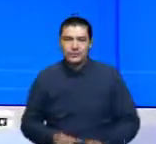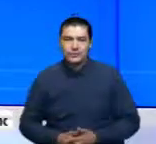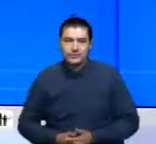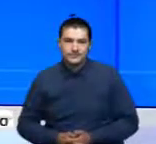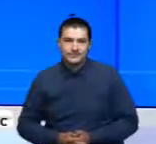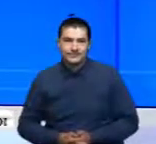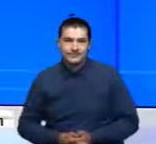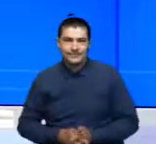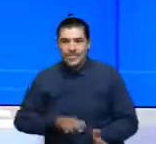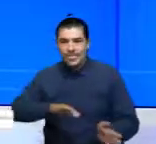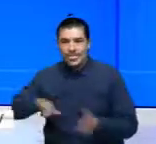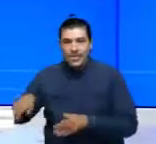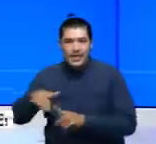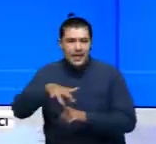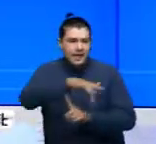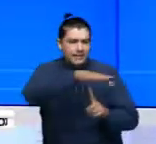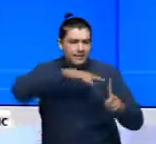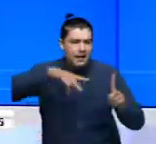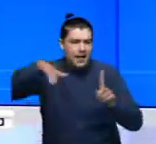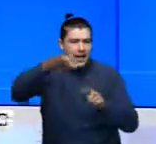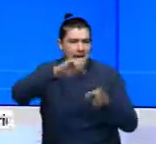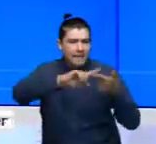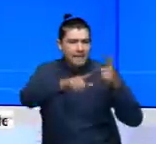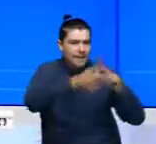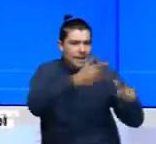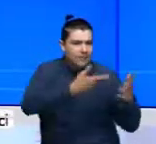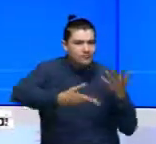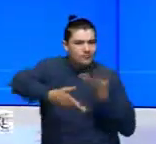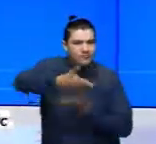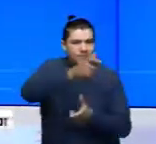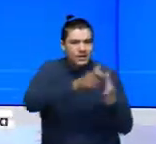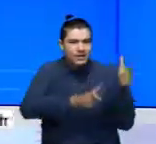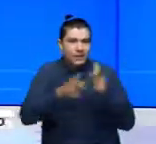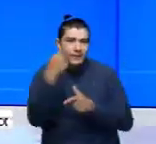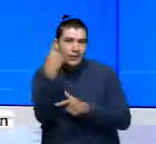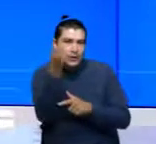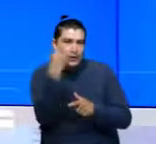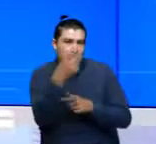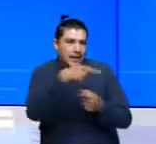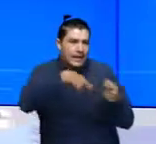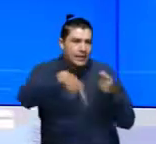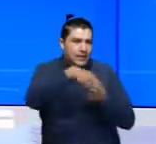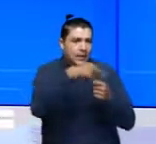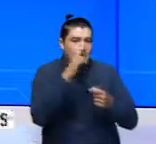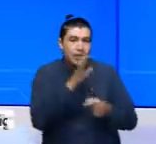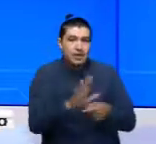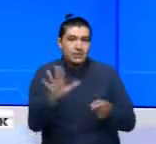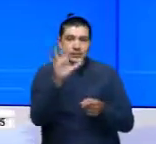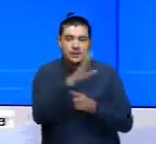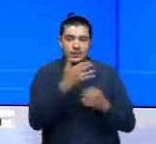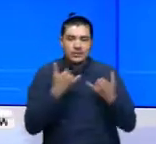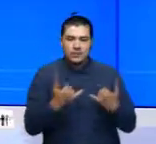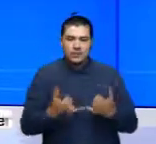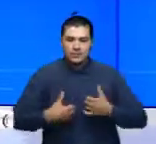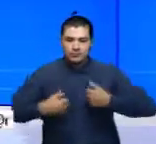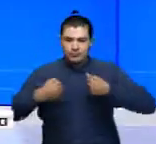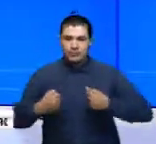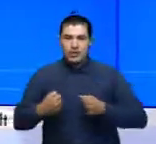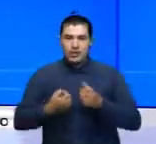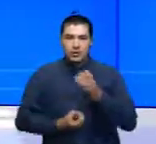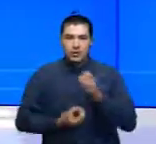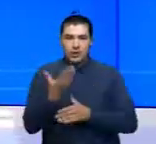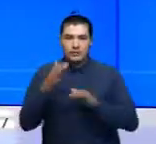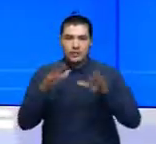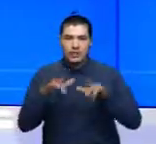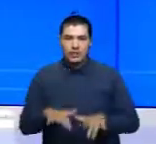y rodeado de amigos y varios integrantes de la política regional y nacional tomó posesión el nuevo secretario del interior de la gobernación de